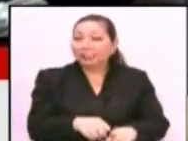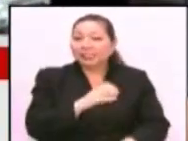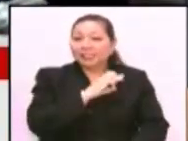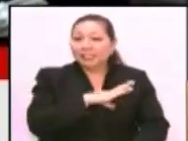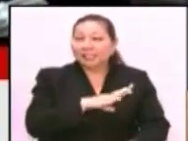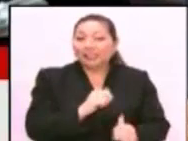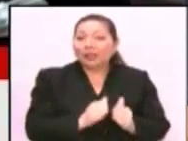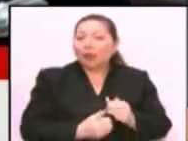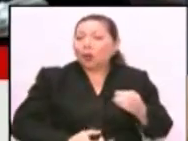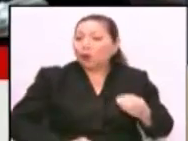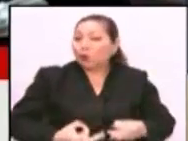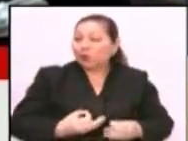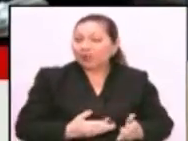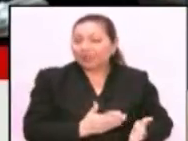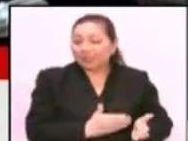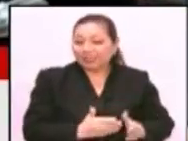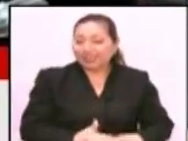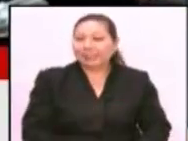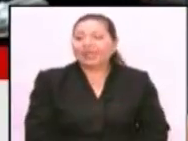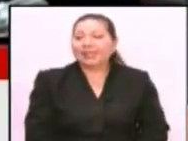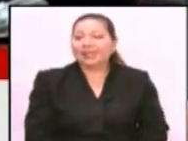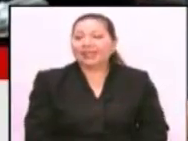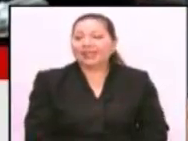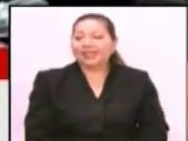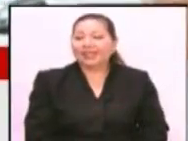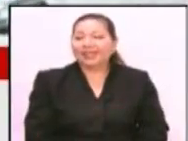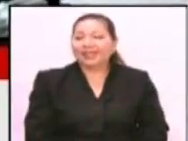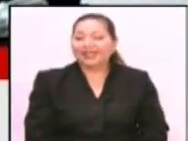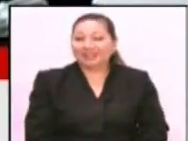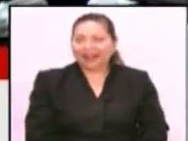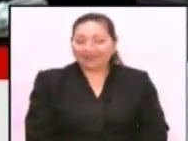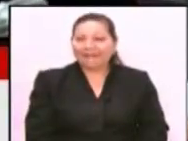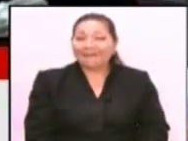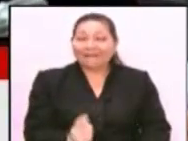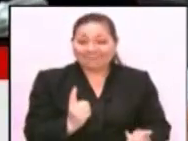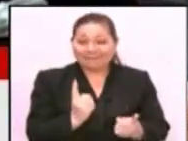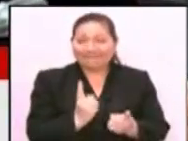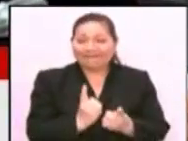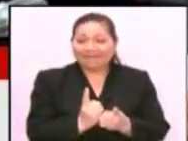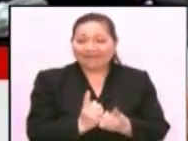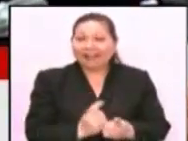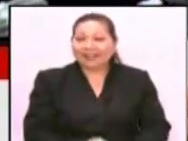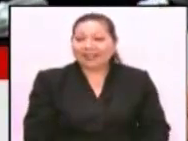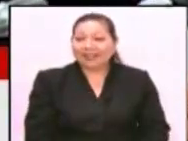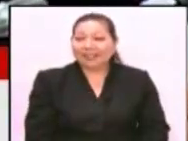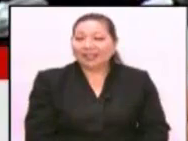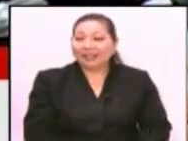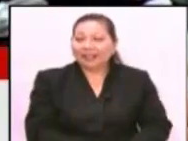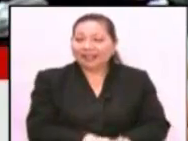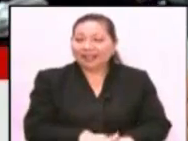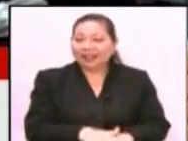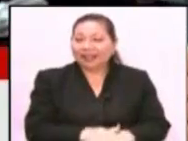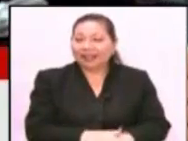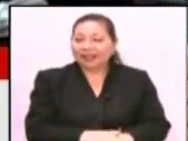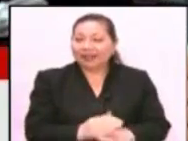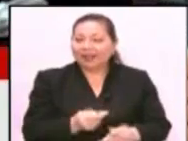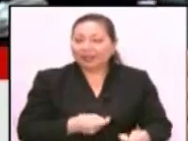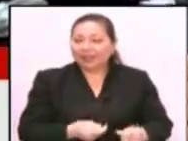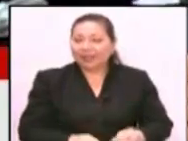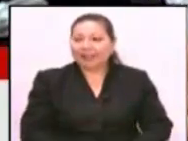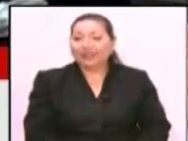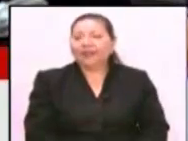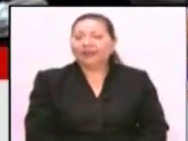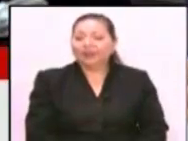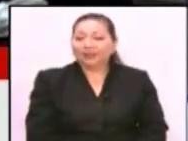Chile de justicia criminal. Y ahora ya entro directamente a contarles de qué se trata este tipo de mecanismos